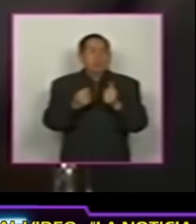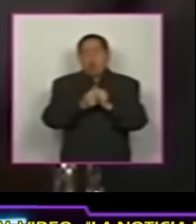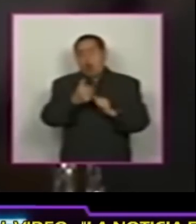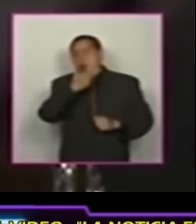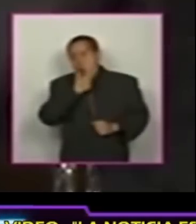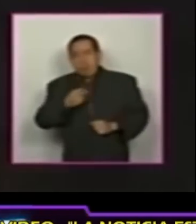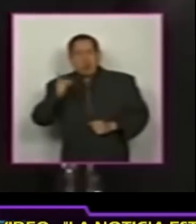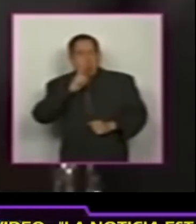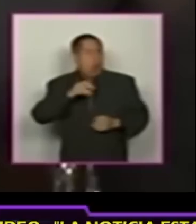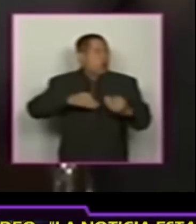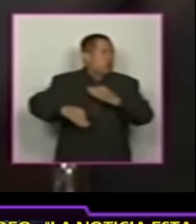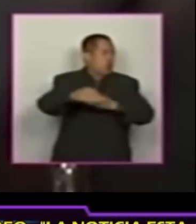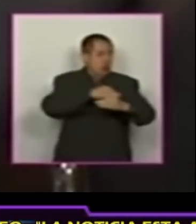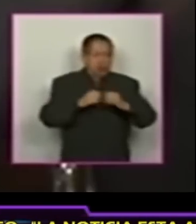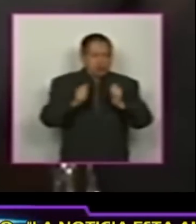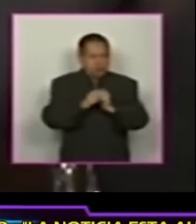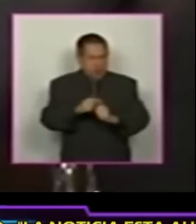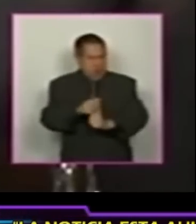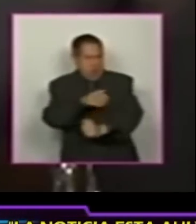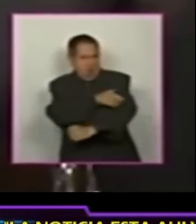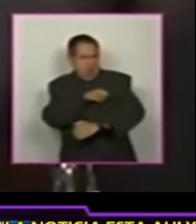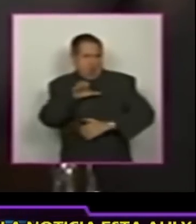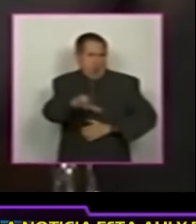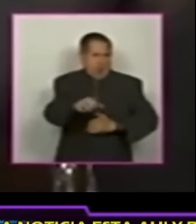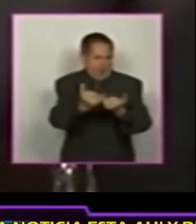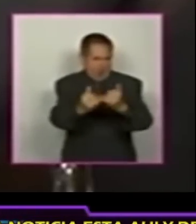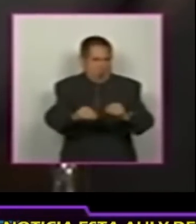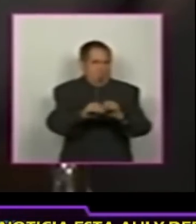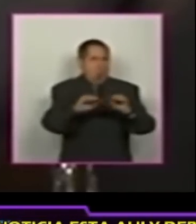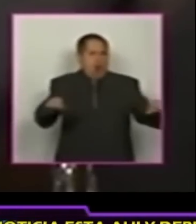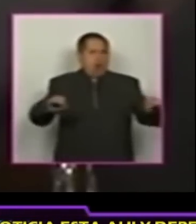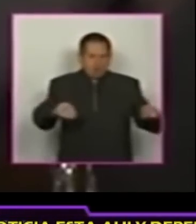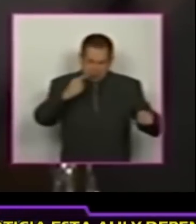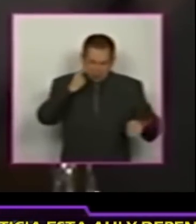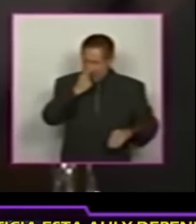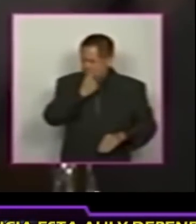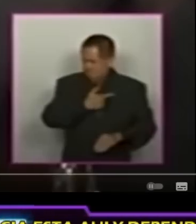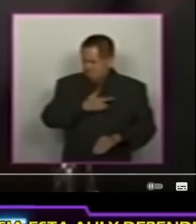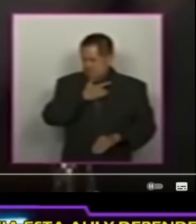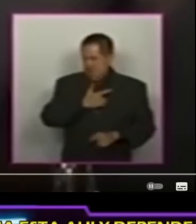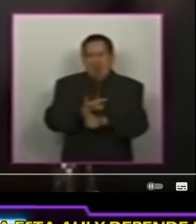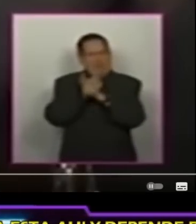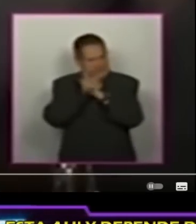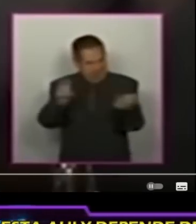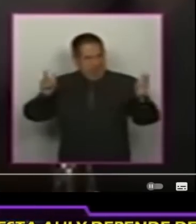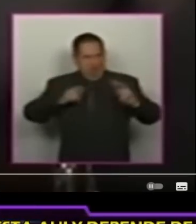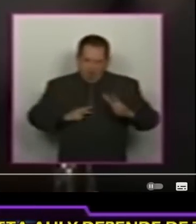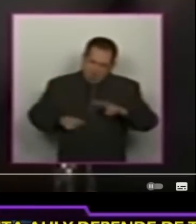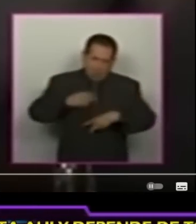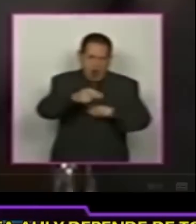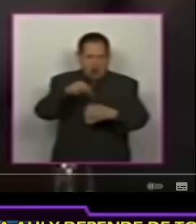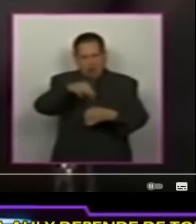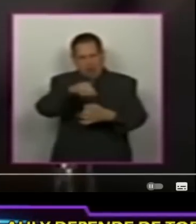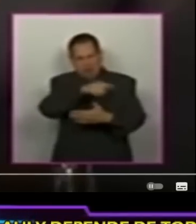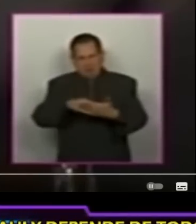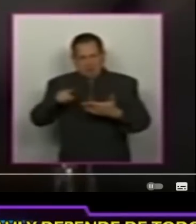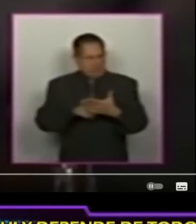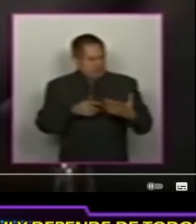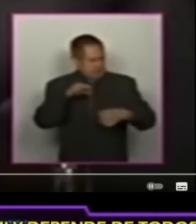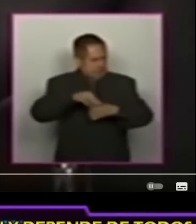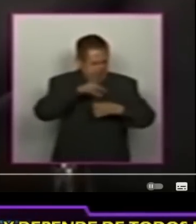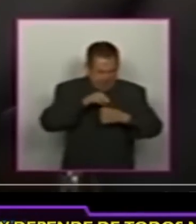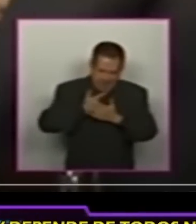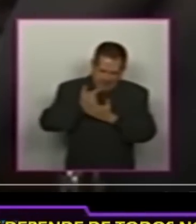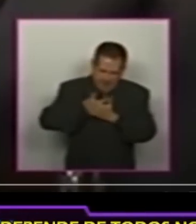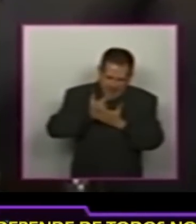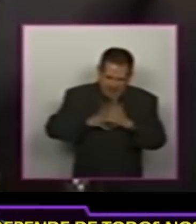funciones. Así es. Y ese tema es algo que nosotros vamos a enfrentar. Por ejemplo, el INE formalmente va a tener vacaciones, pero, pues por ejemplo, la de La Voz y